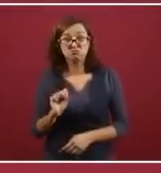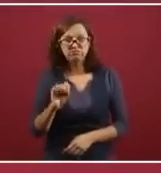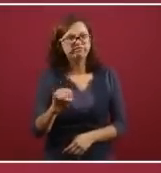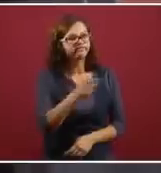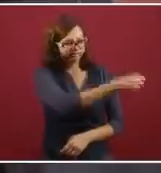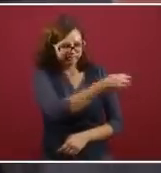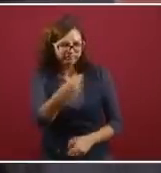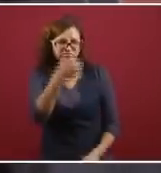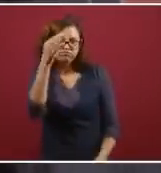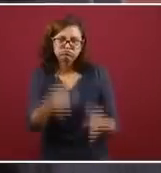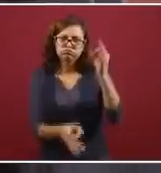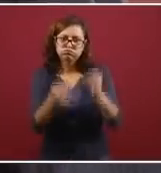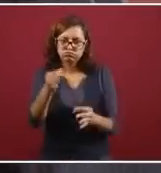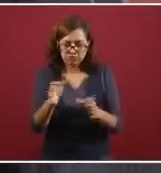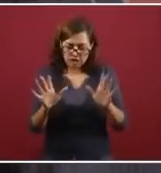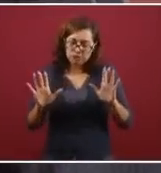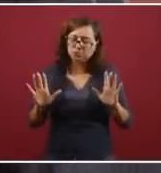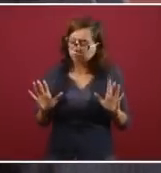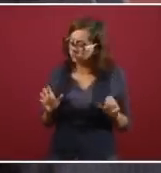que se haga la pregunta.